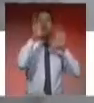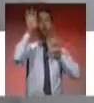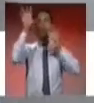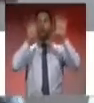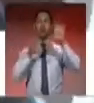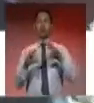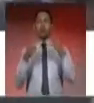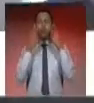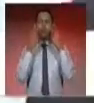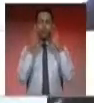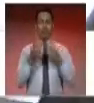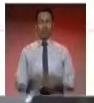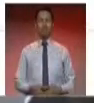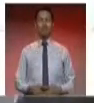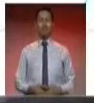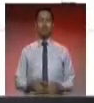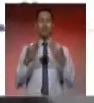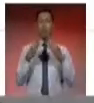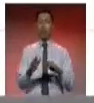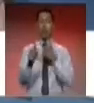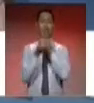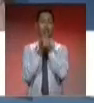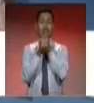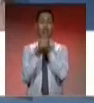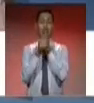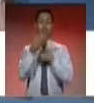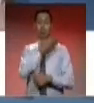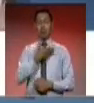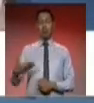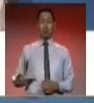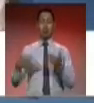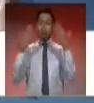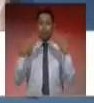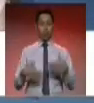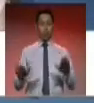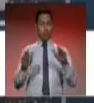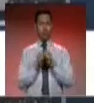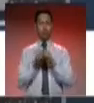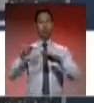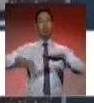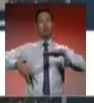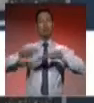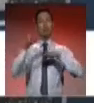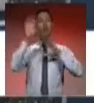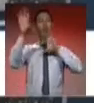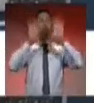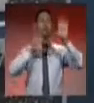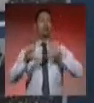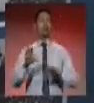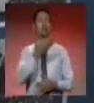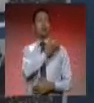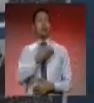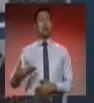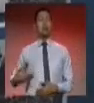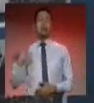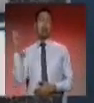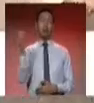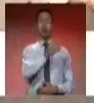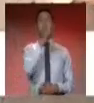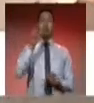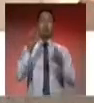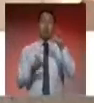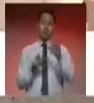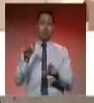A pocos días de terminar con su mandato, Rafael Correa inauguró el Museo de la Presidencia para que todos los visitantes